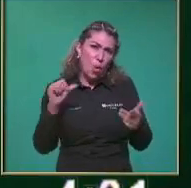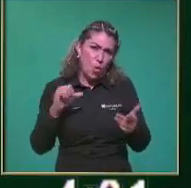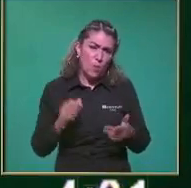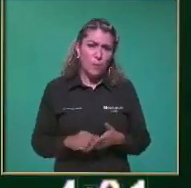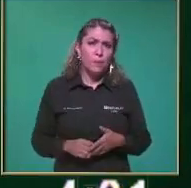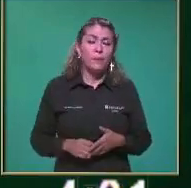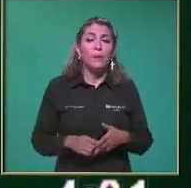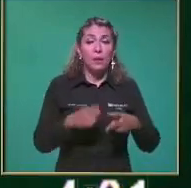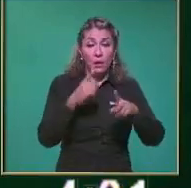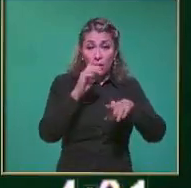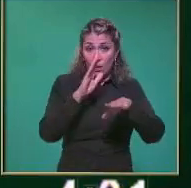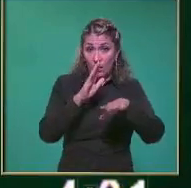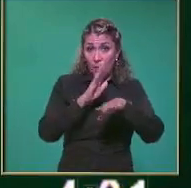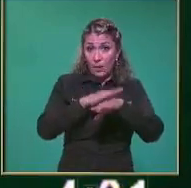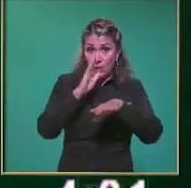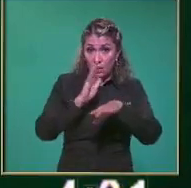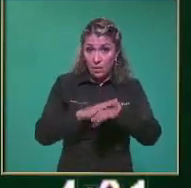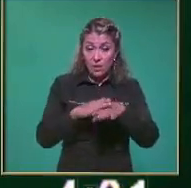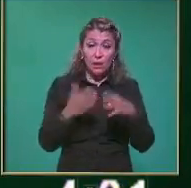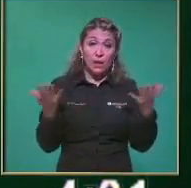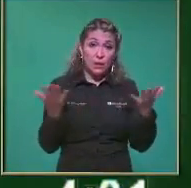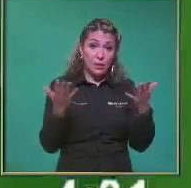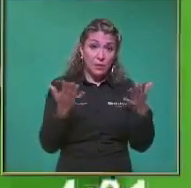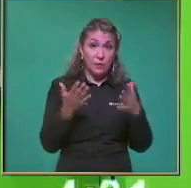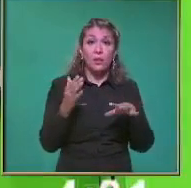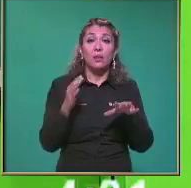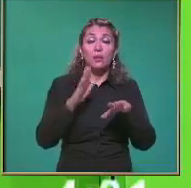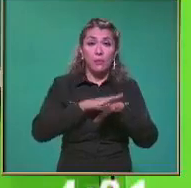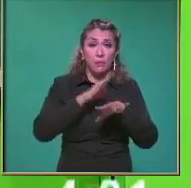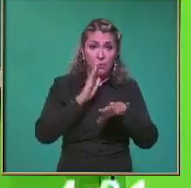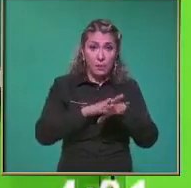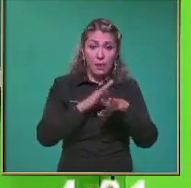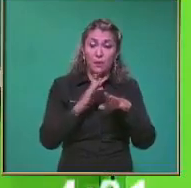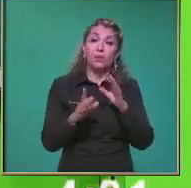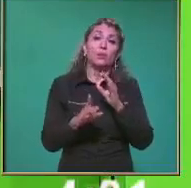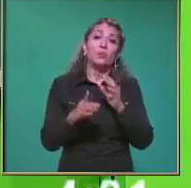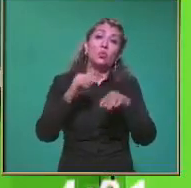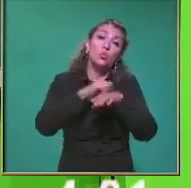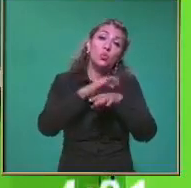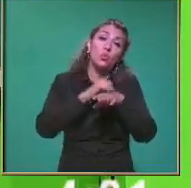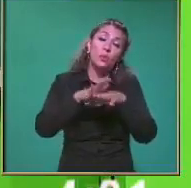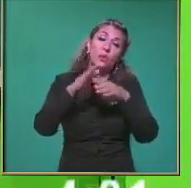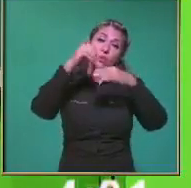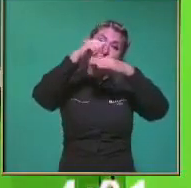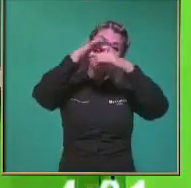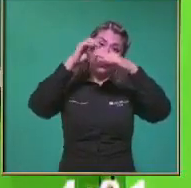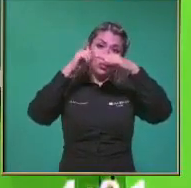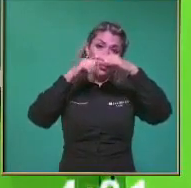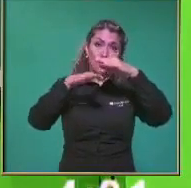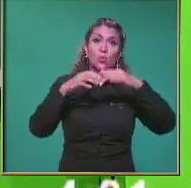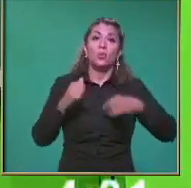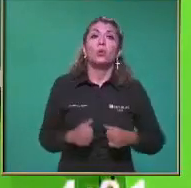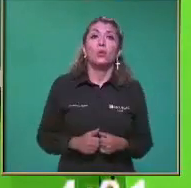sumas, con números fraccionarios, que ya sé que no les gustan, pero ahorita los vamos a ver, bien sencillitos. Y,